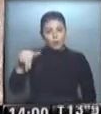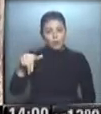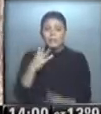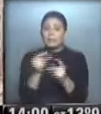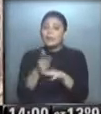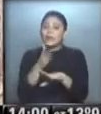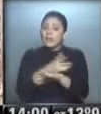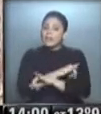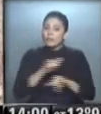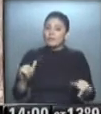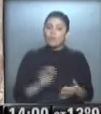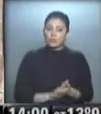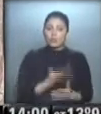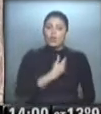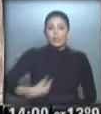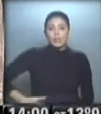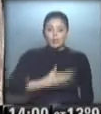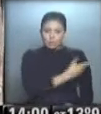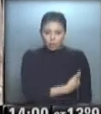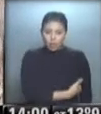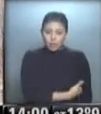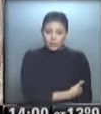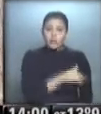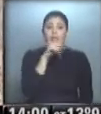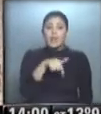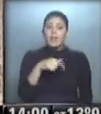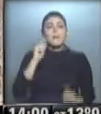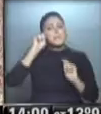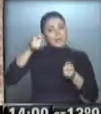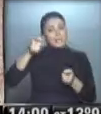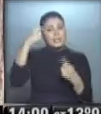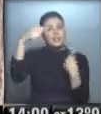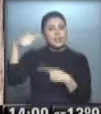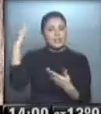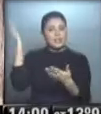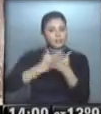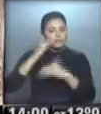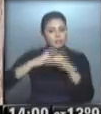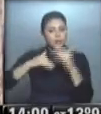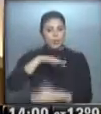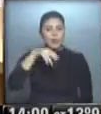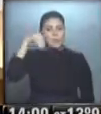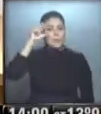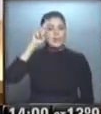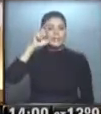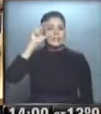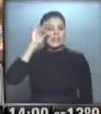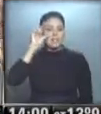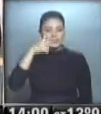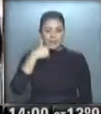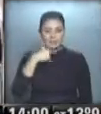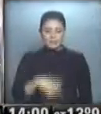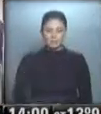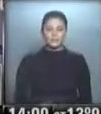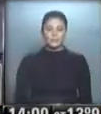Antes del final, una noticia que tiene que ver con el gobernador bonaerense, Daniel Scioli, quien visita varias obras y un centro hospitalario en Mercedes. Yo creo que mi visita